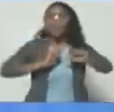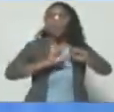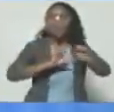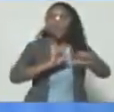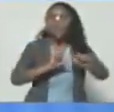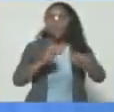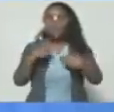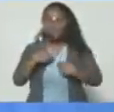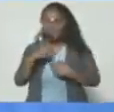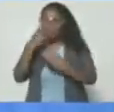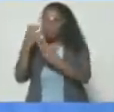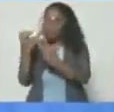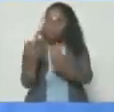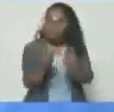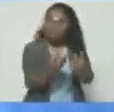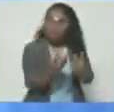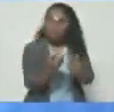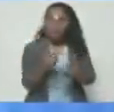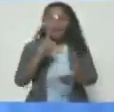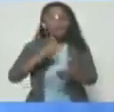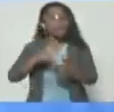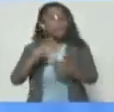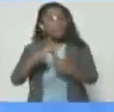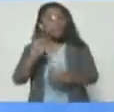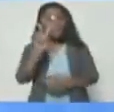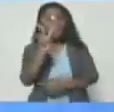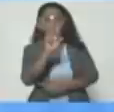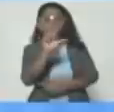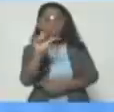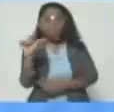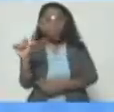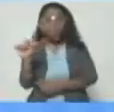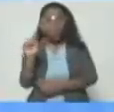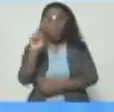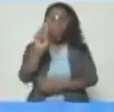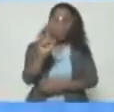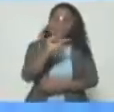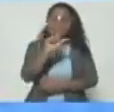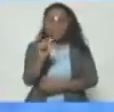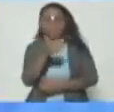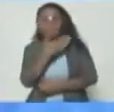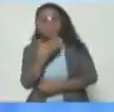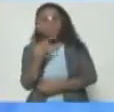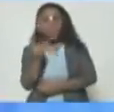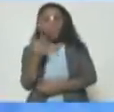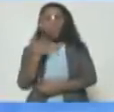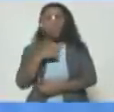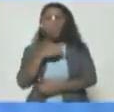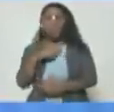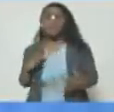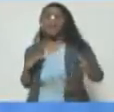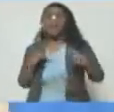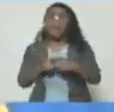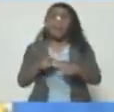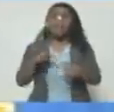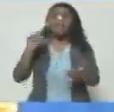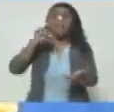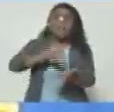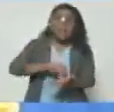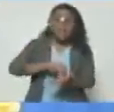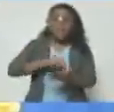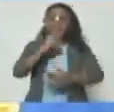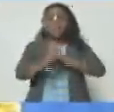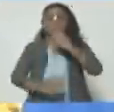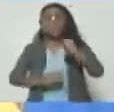Los invito a que en dos semanas, o en una semana mejor, nos reunamos en el Centro Internacional de Inversión